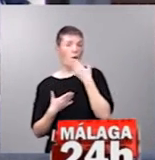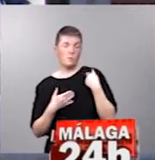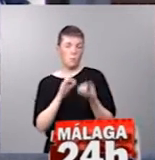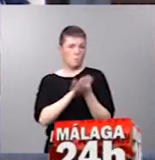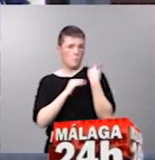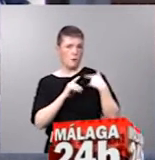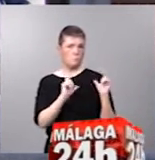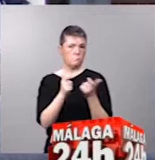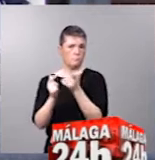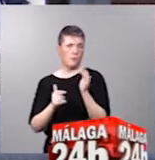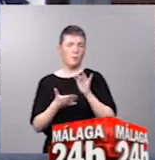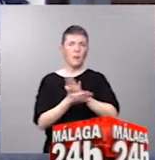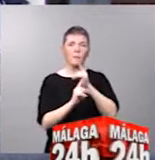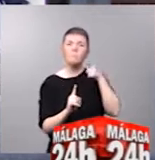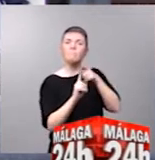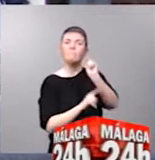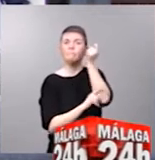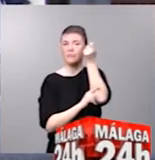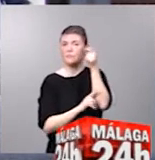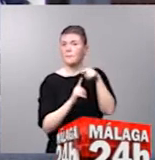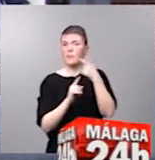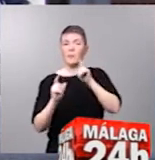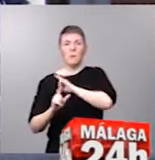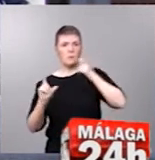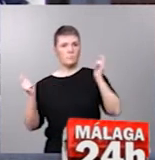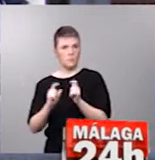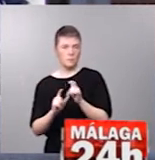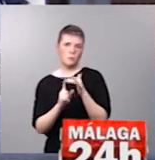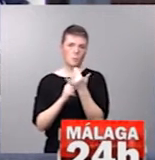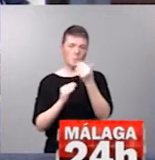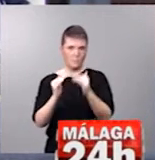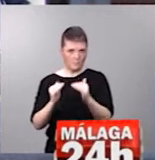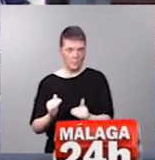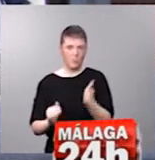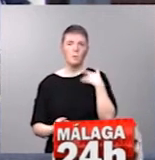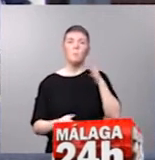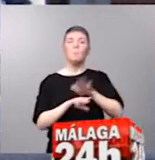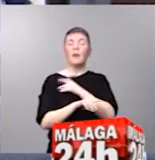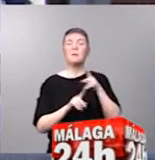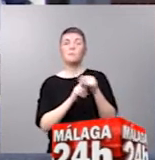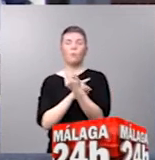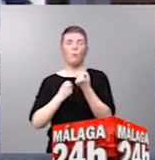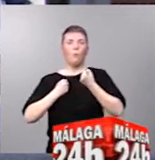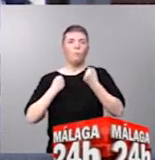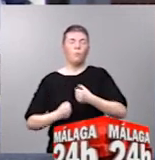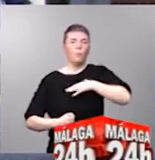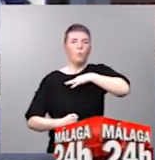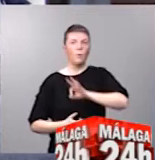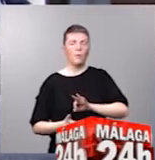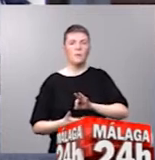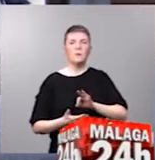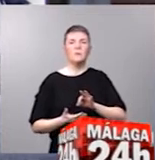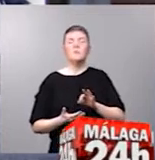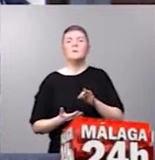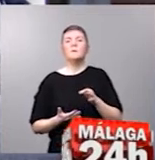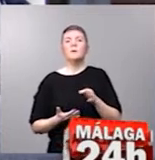lograr el objetivo de desescalar la situación y no encontrarnos ante una situación potencialmente tan de extraordinario